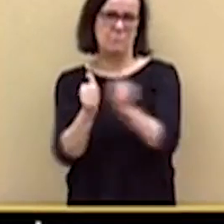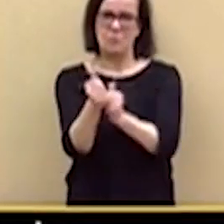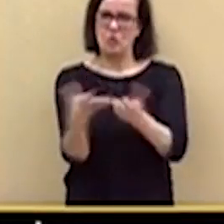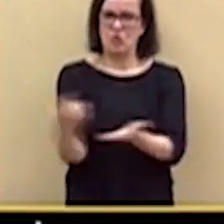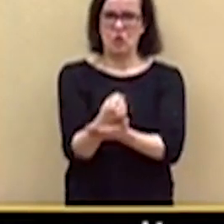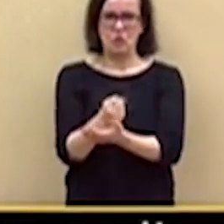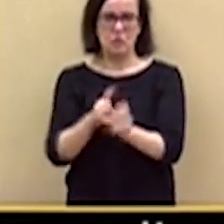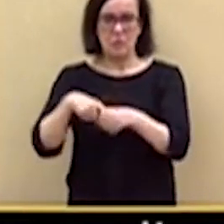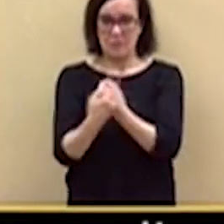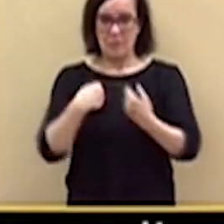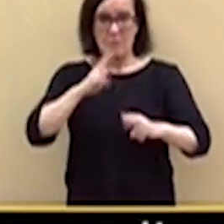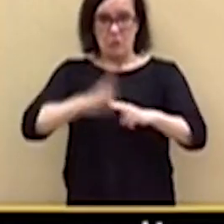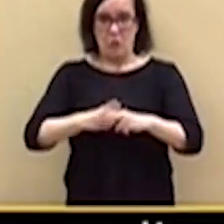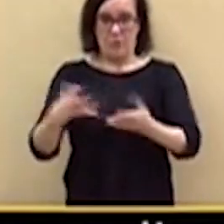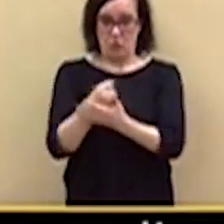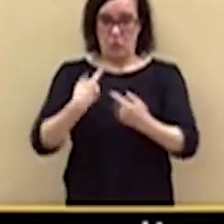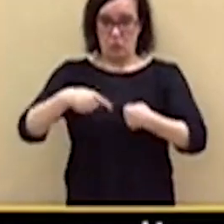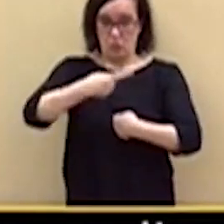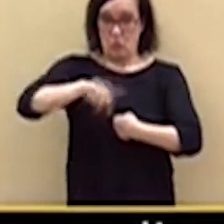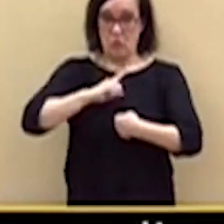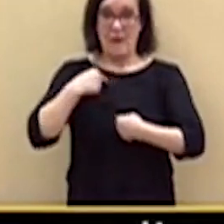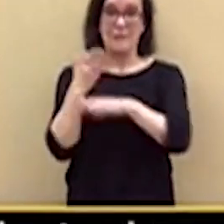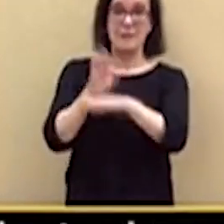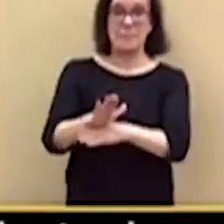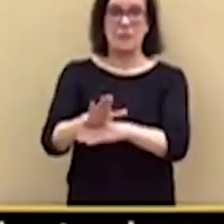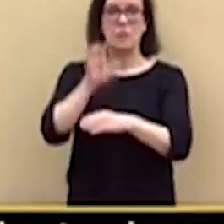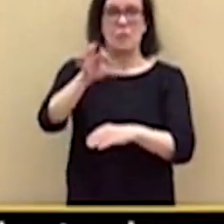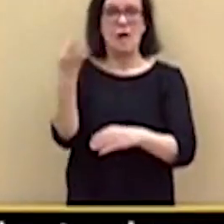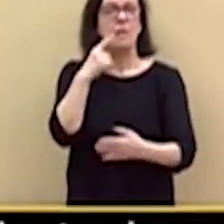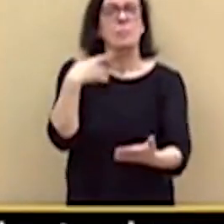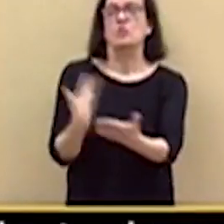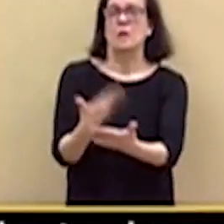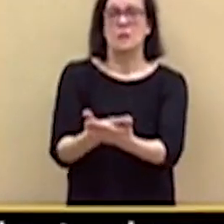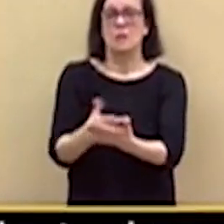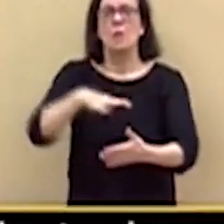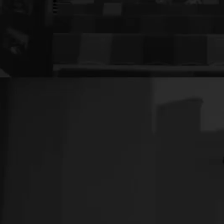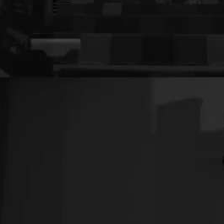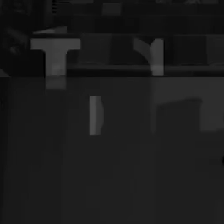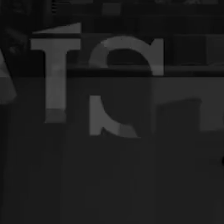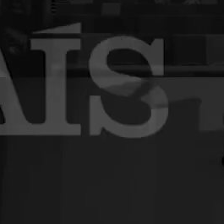en representación del Estado, tenemos que garantizarlo. Podemos garantizarlo.